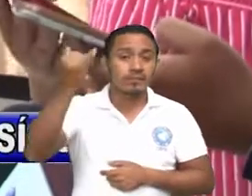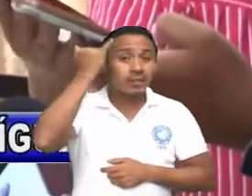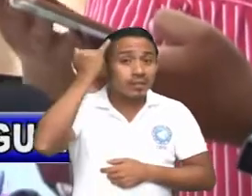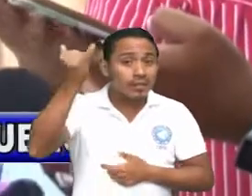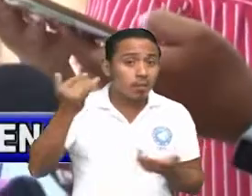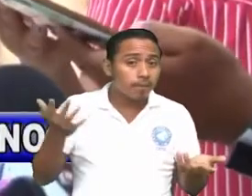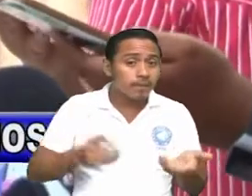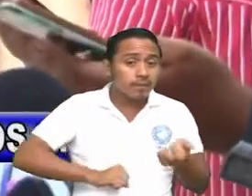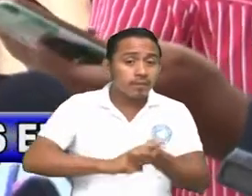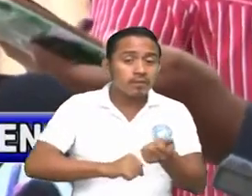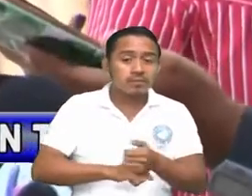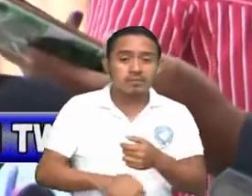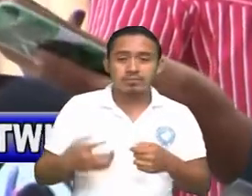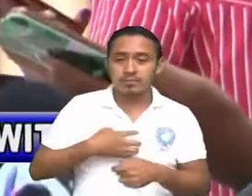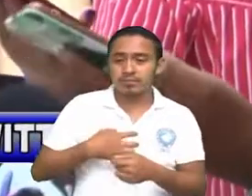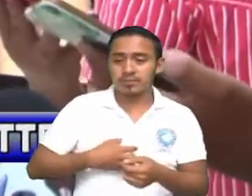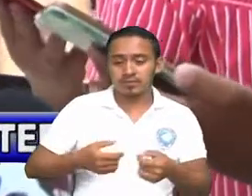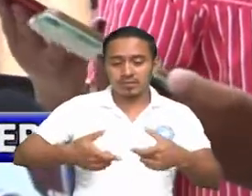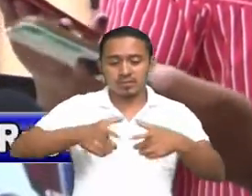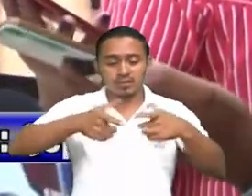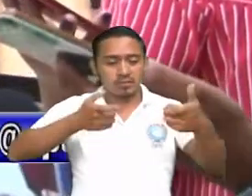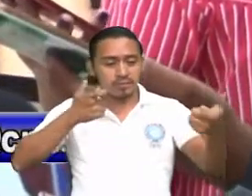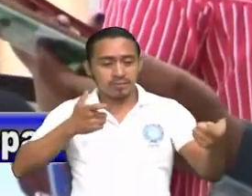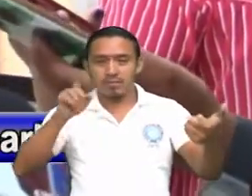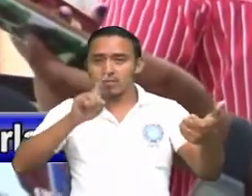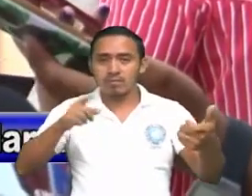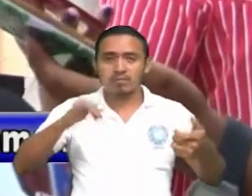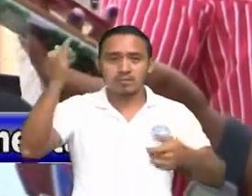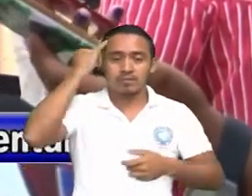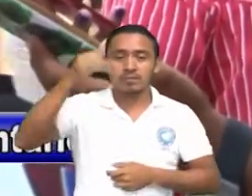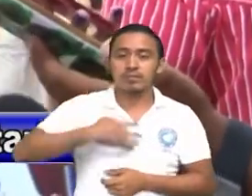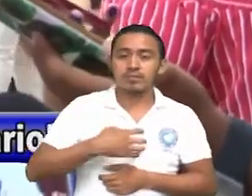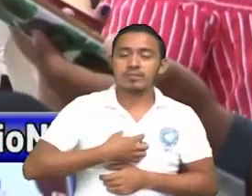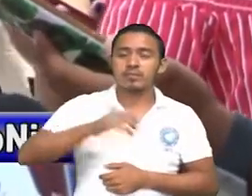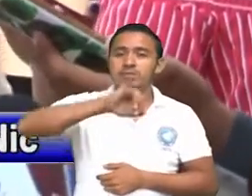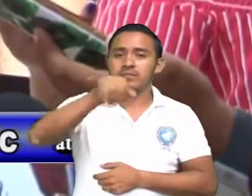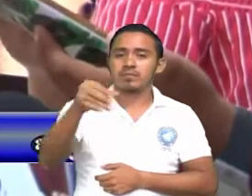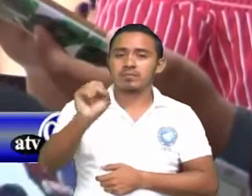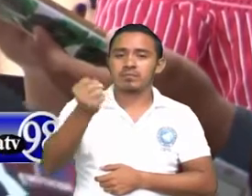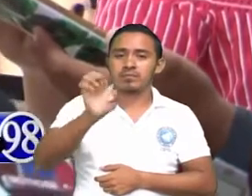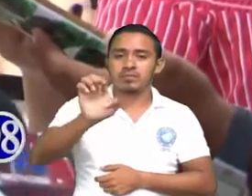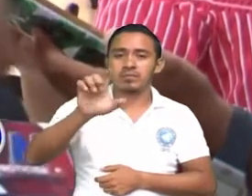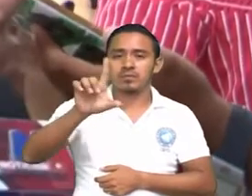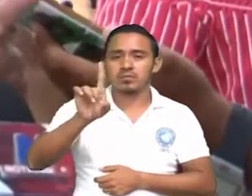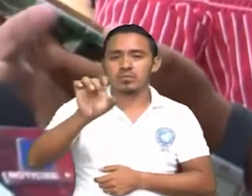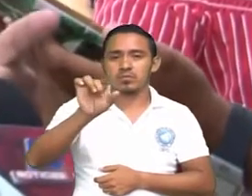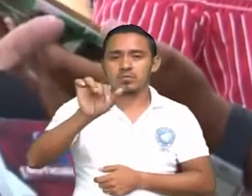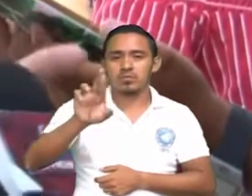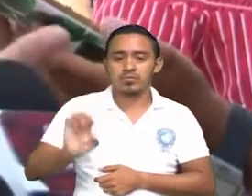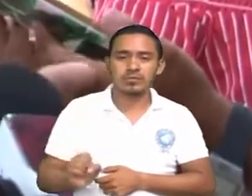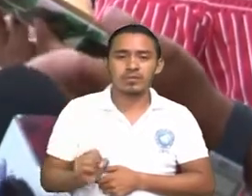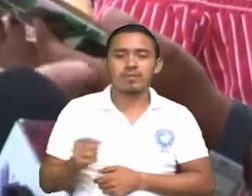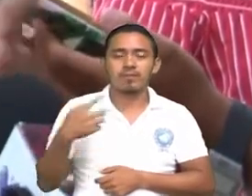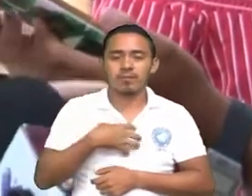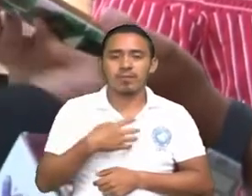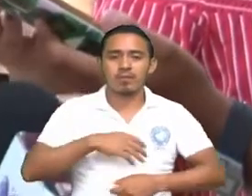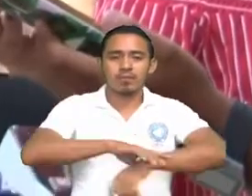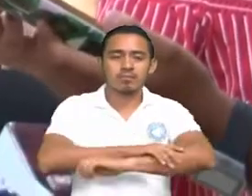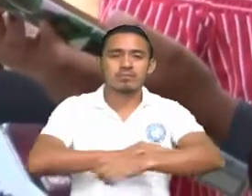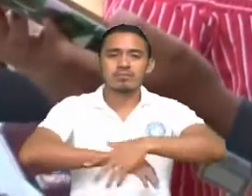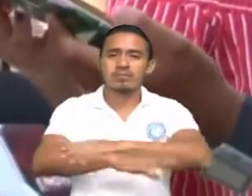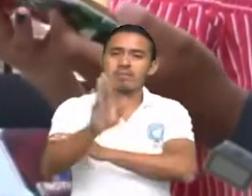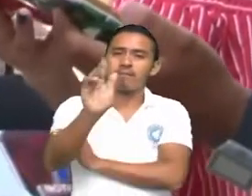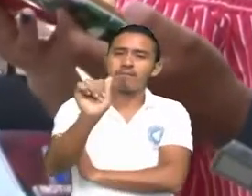bien, no tanto de la arma, sino de la inteligencia de José Dolores Estrada y la inteligencia del patriota